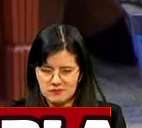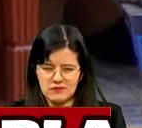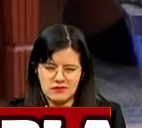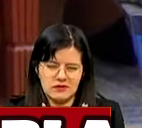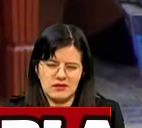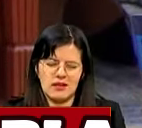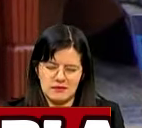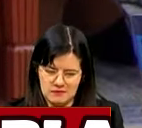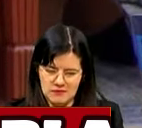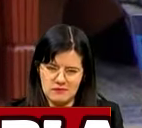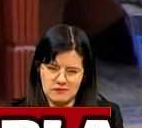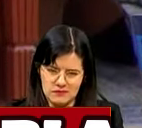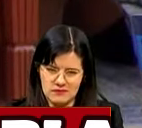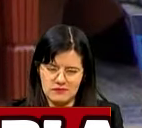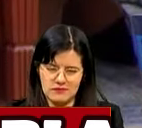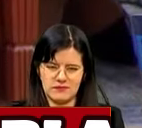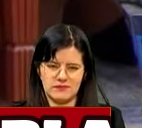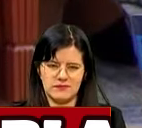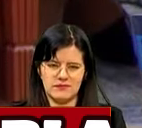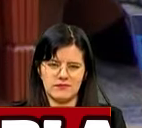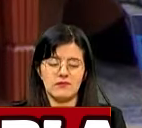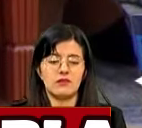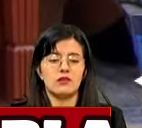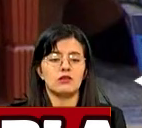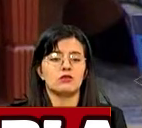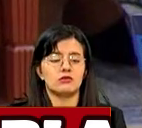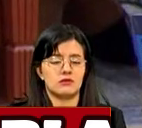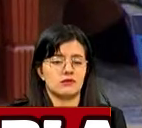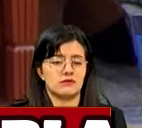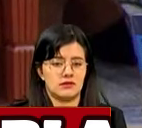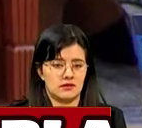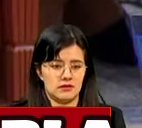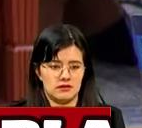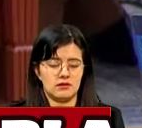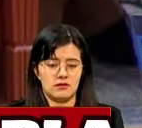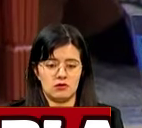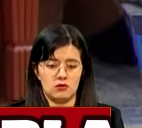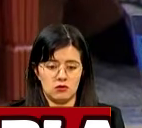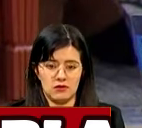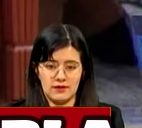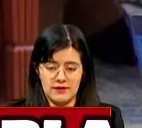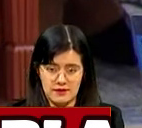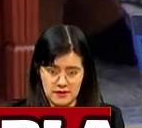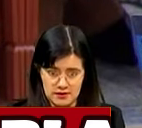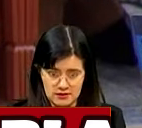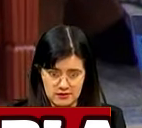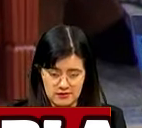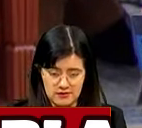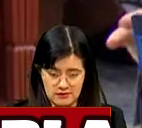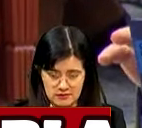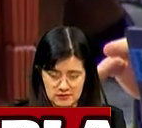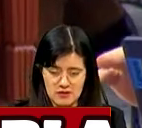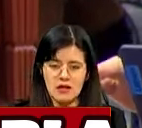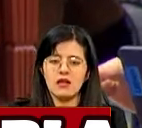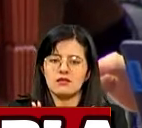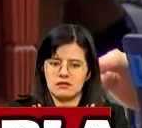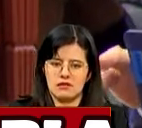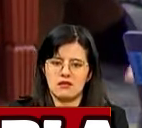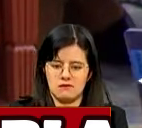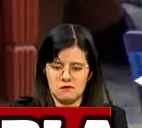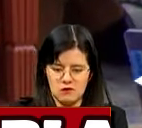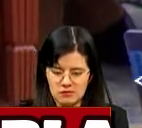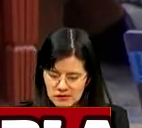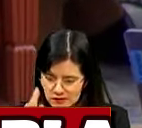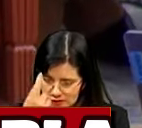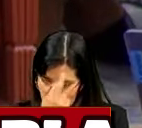podemos desatender que la unidad técnica de fiscalización ya procedió a la revisión de esos informes. Es decir,